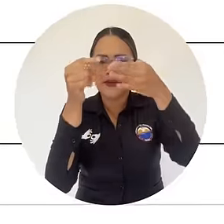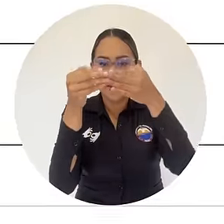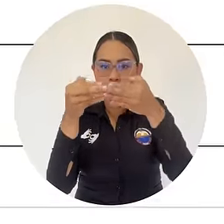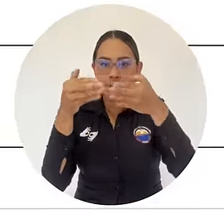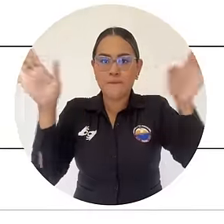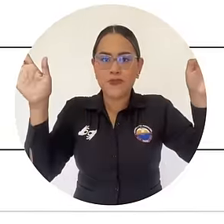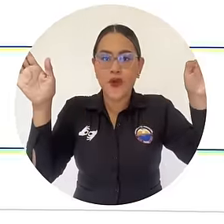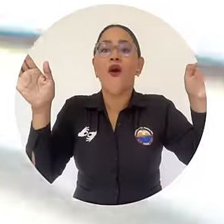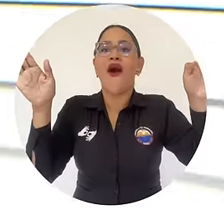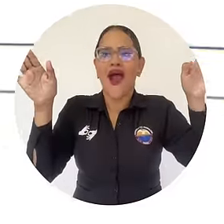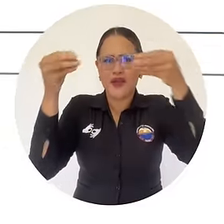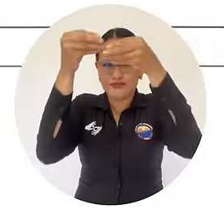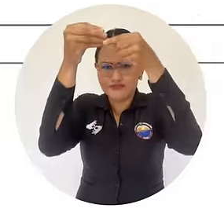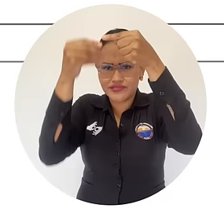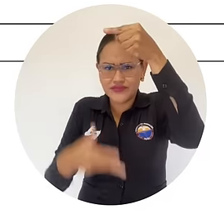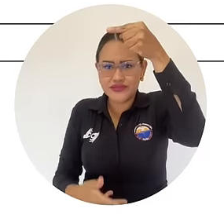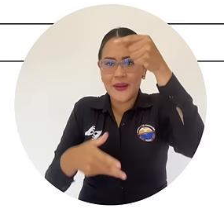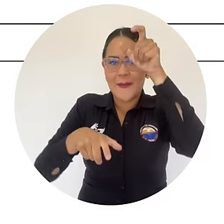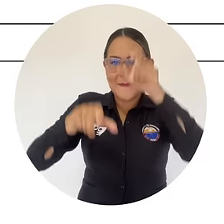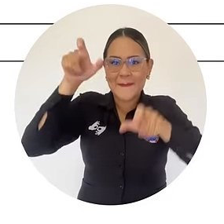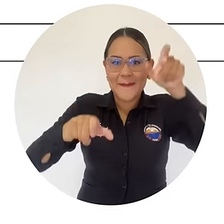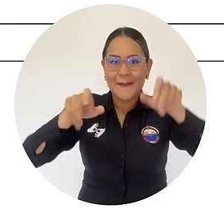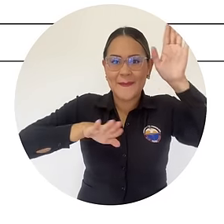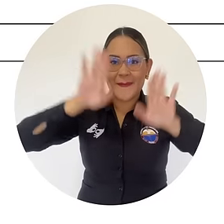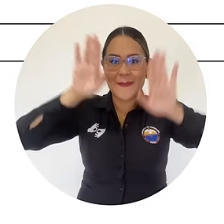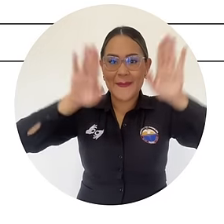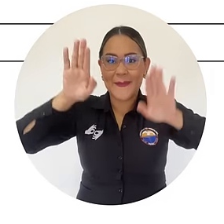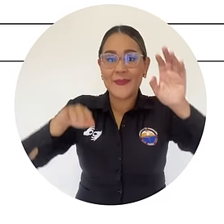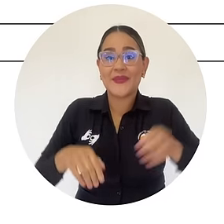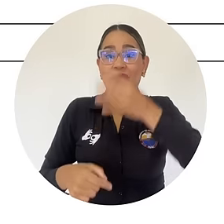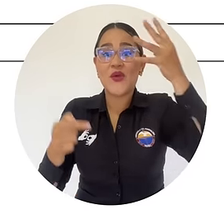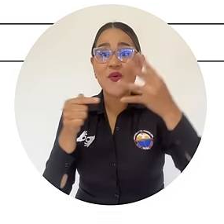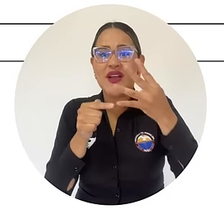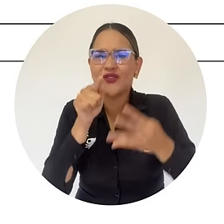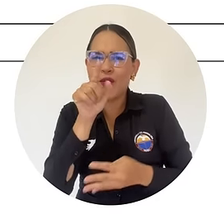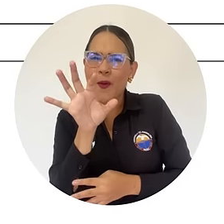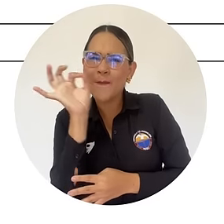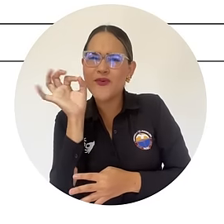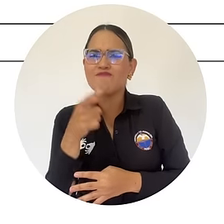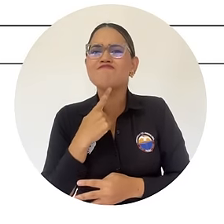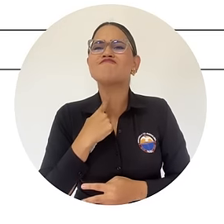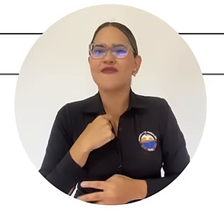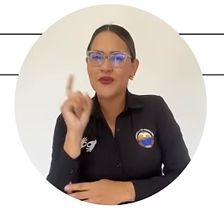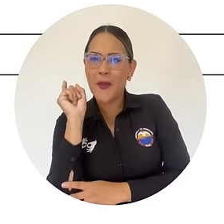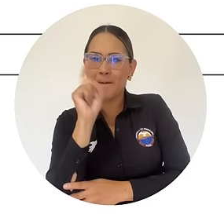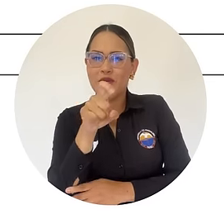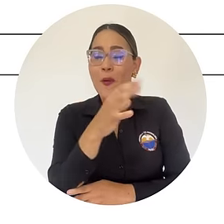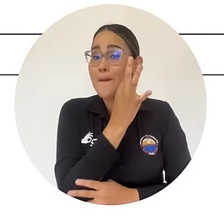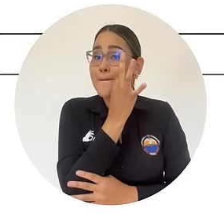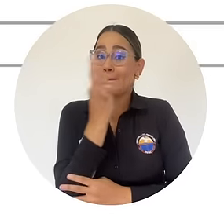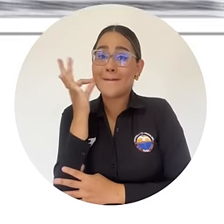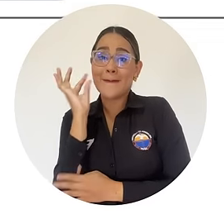órgano habilitado para ti y verás sus respectivos candidatos. Cuarto, elige a tu candidato favorito, ingresa tu